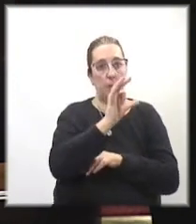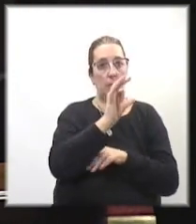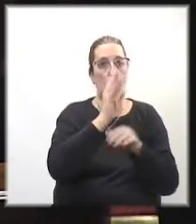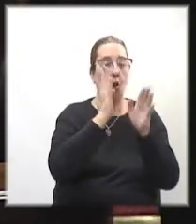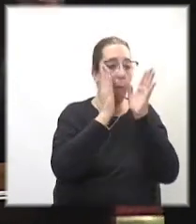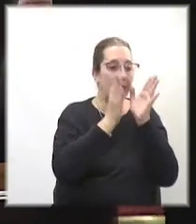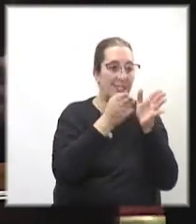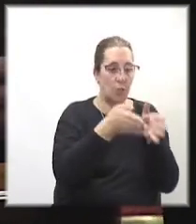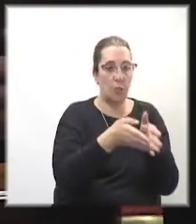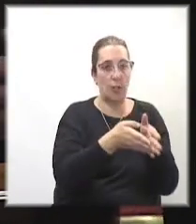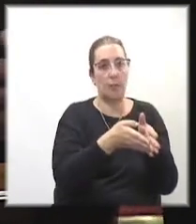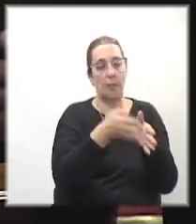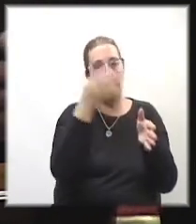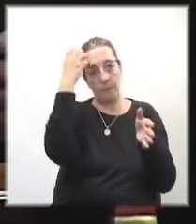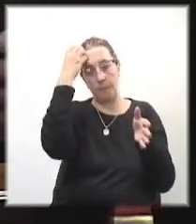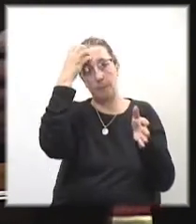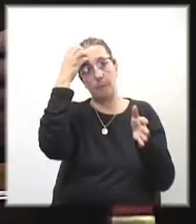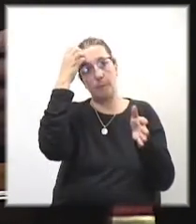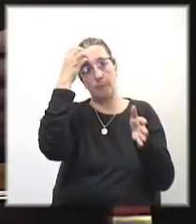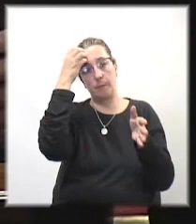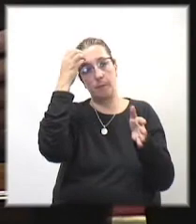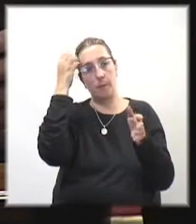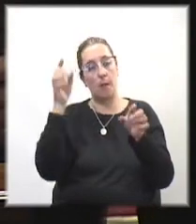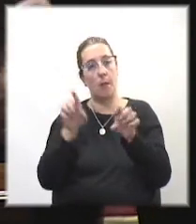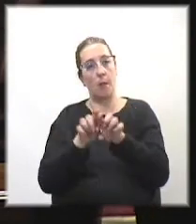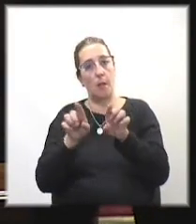este en el mismo cuerpo legal.